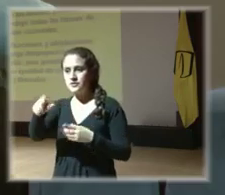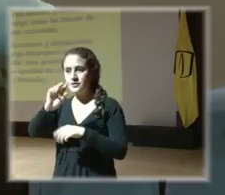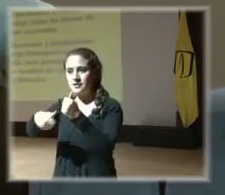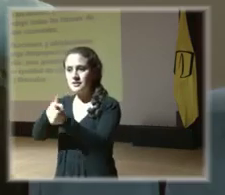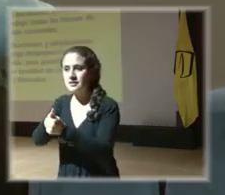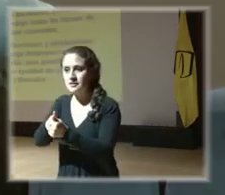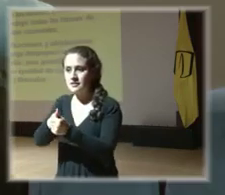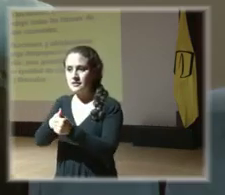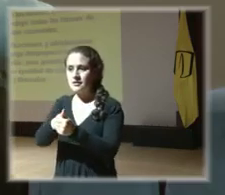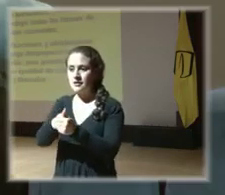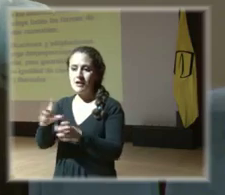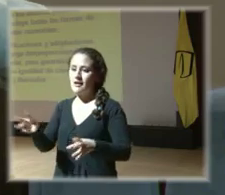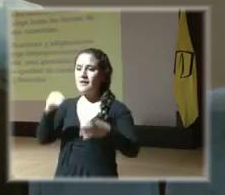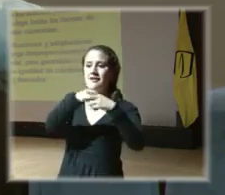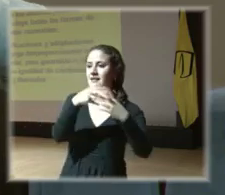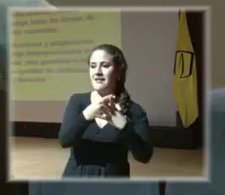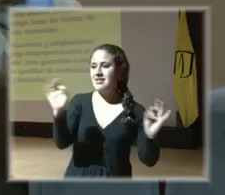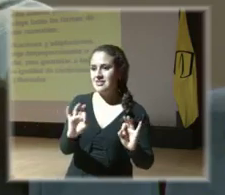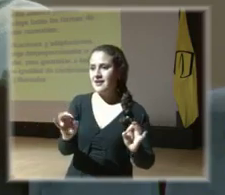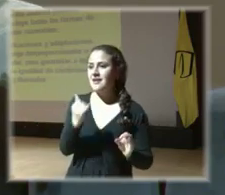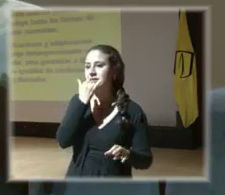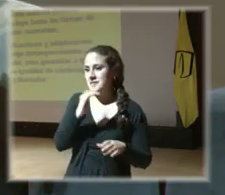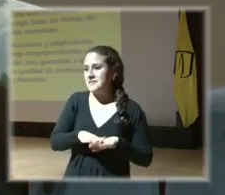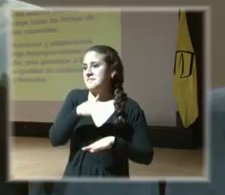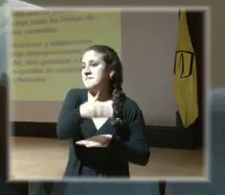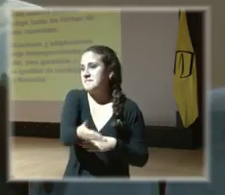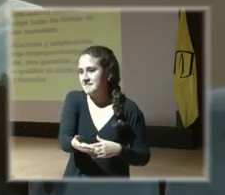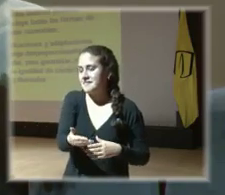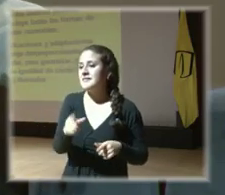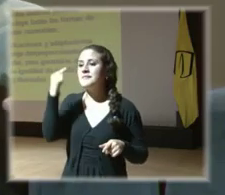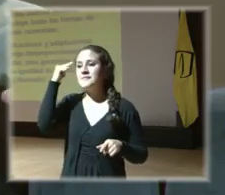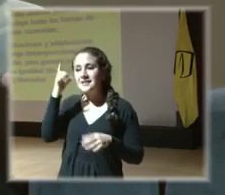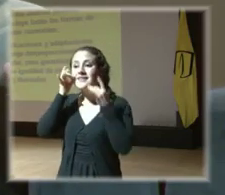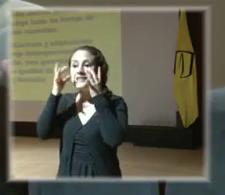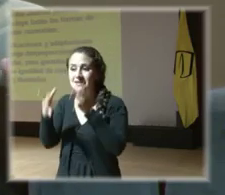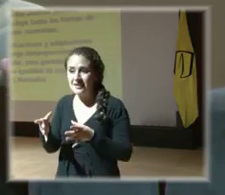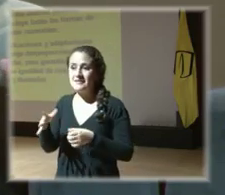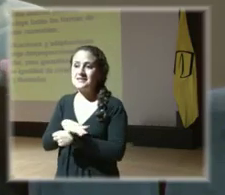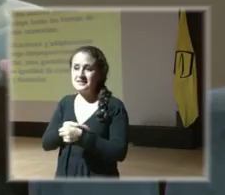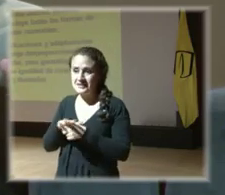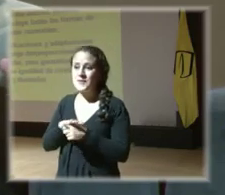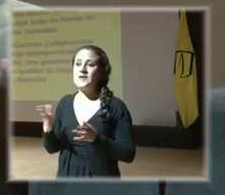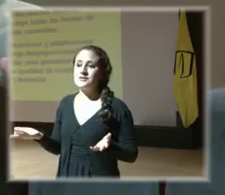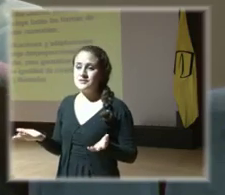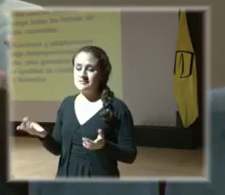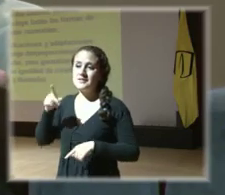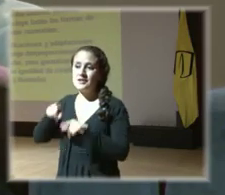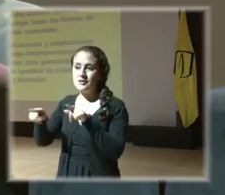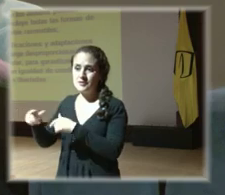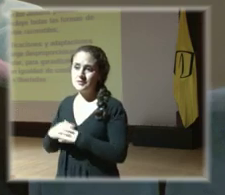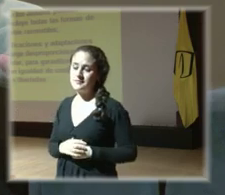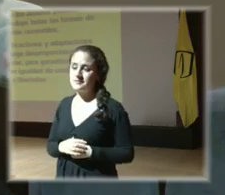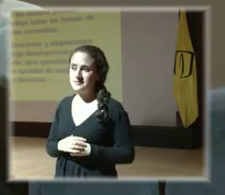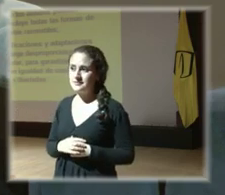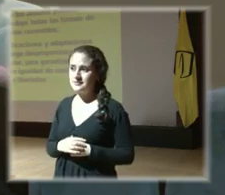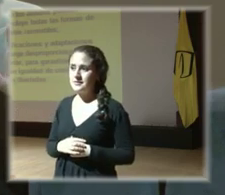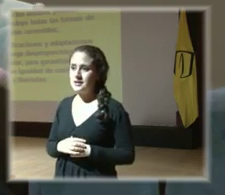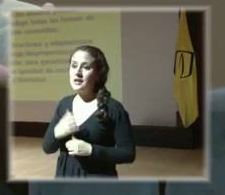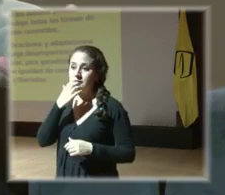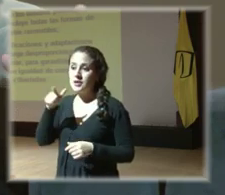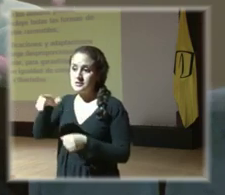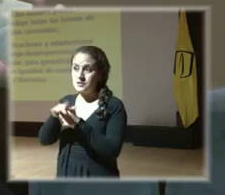interdicto? Bueno, hay que pensar más bien en la gravedad de lo que está pasando, ¿no? Que, digo, le puede pasar a